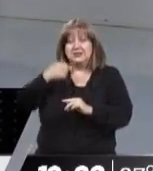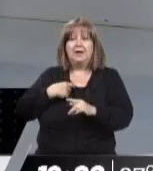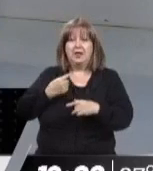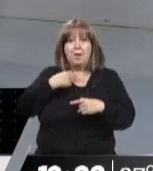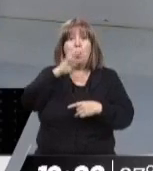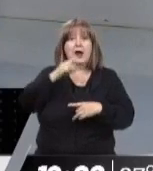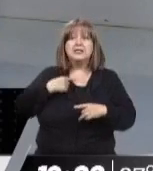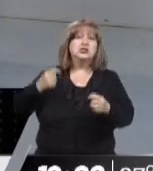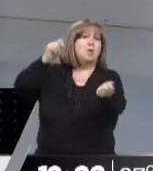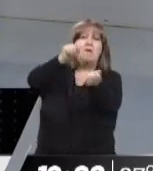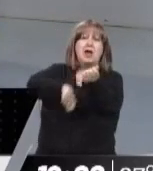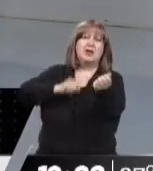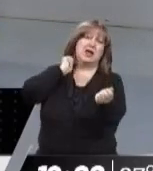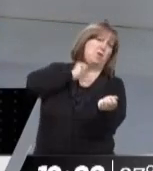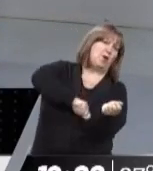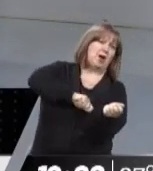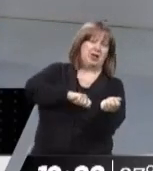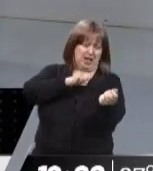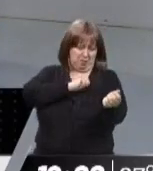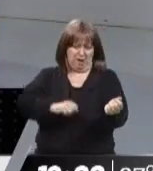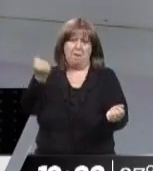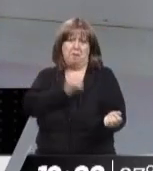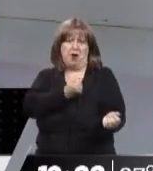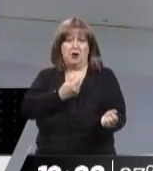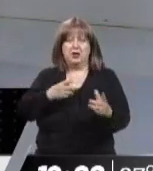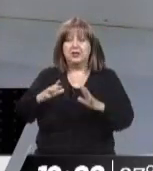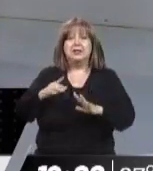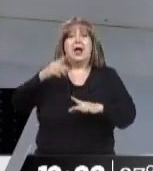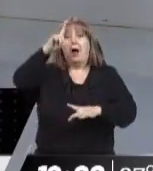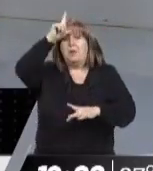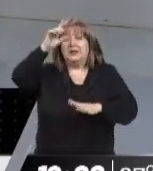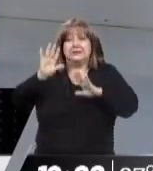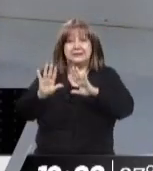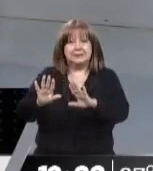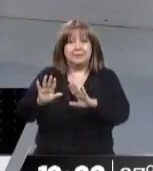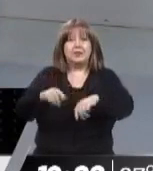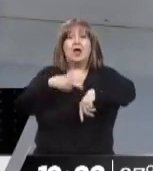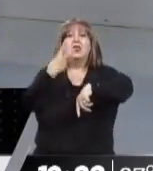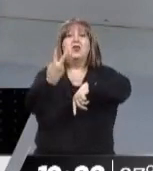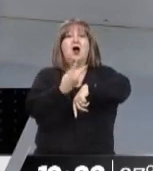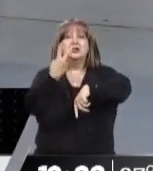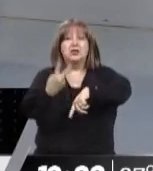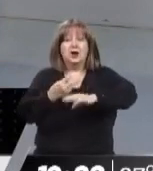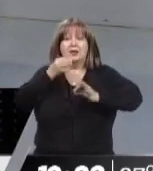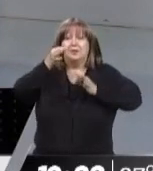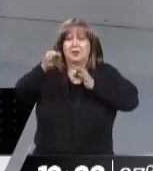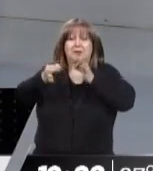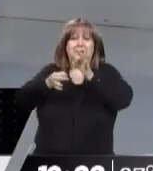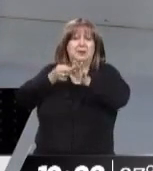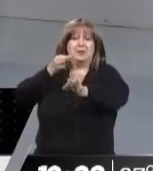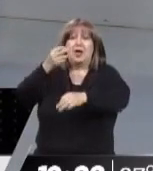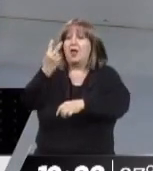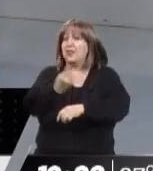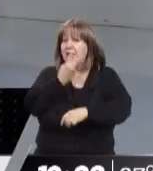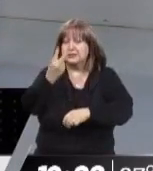vida, o amenazaba con quitarse la vida. Con lesionarse, claro, así mismo. Es por eso que después de 2 horas de negociación, muchas horas,